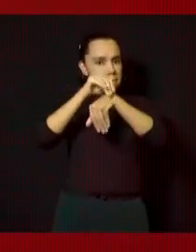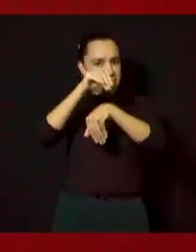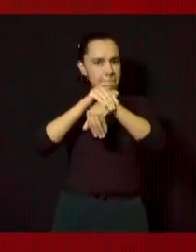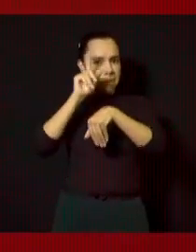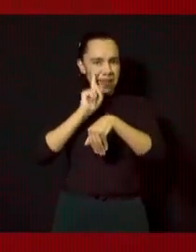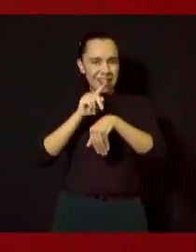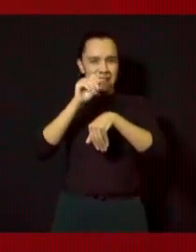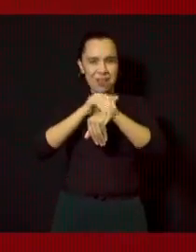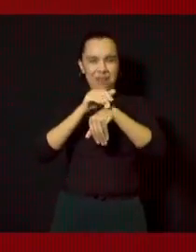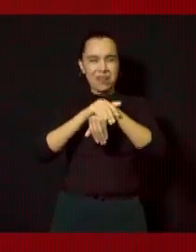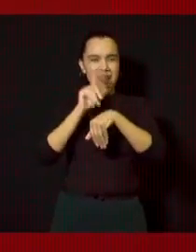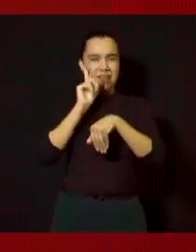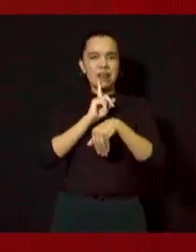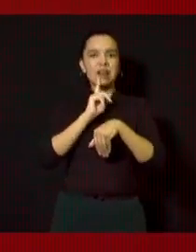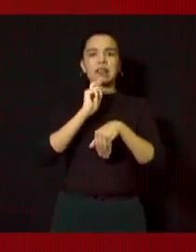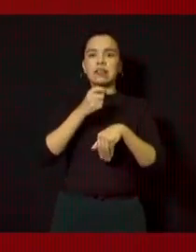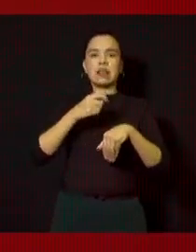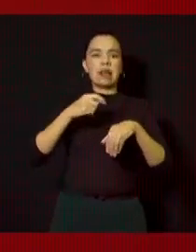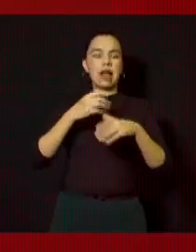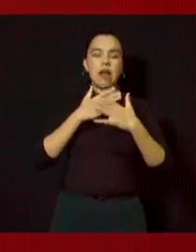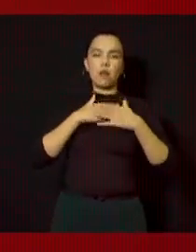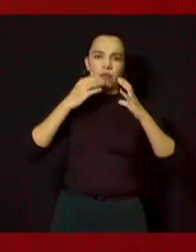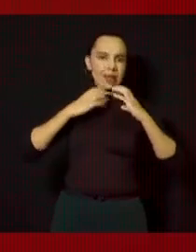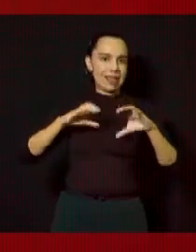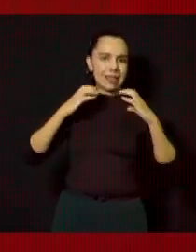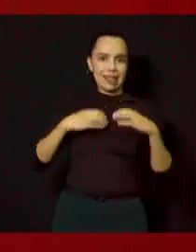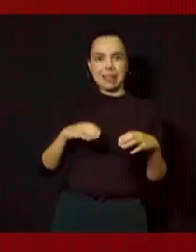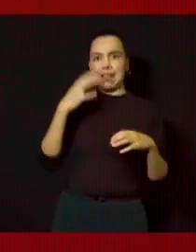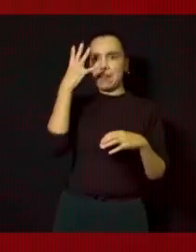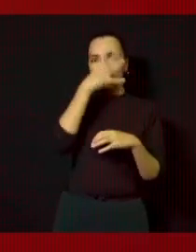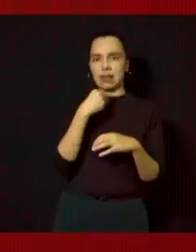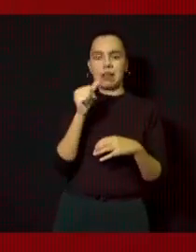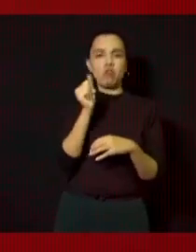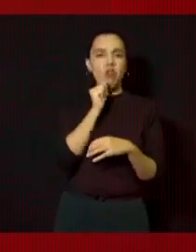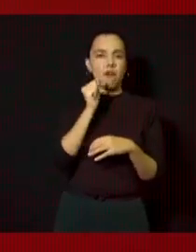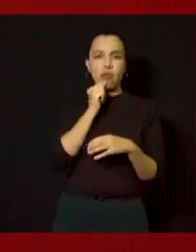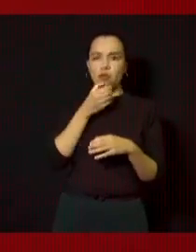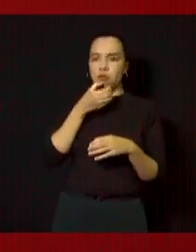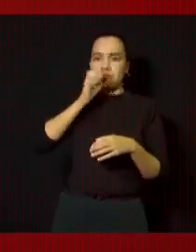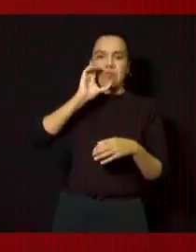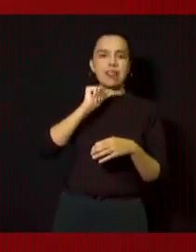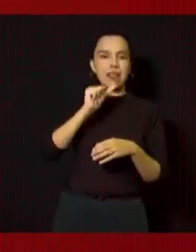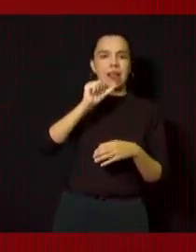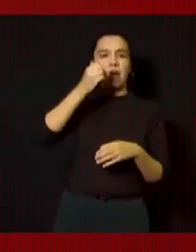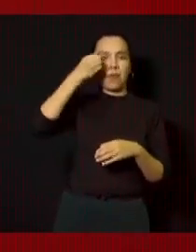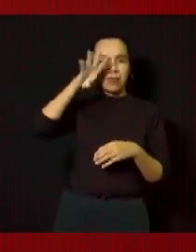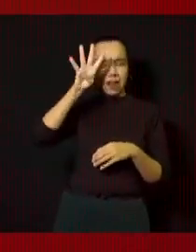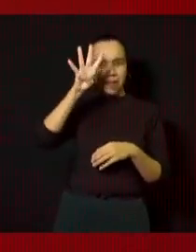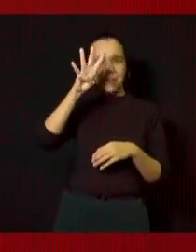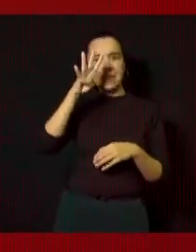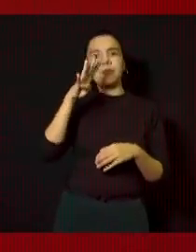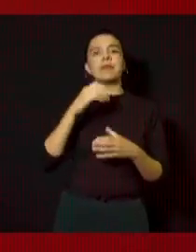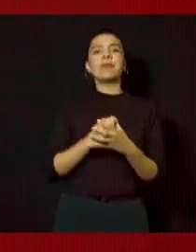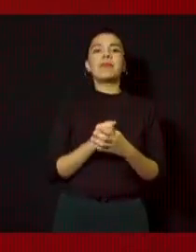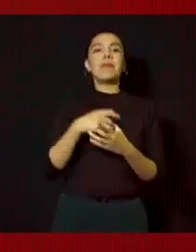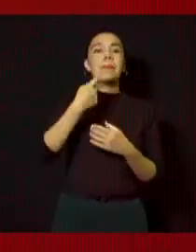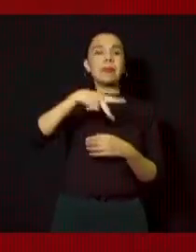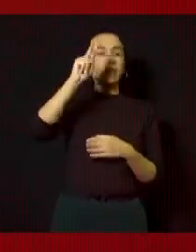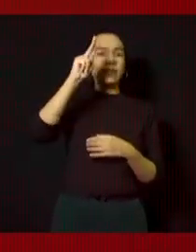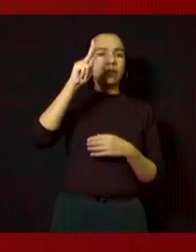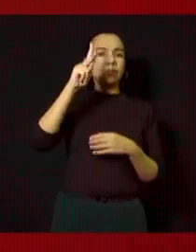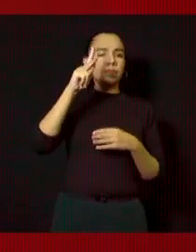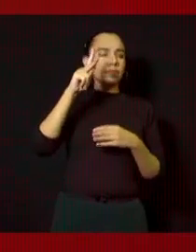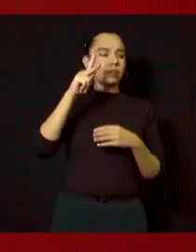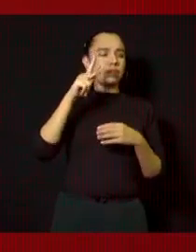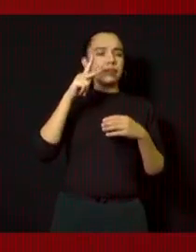hecho, mi amiga es cliente de La Belleza. Aún no se toma ni un solo producto en mi life, pero sí le sigue con la gastritis, por supuesto, pero sigue,